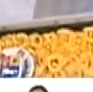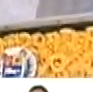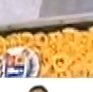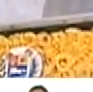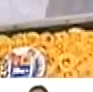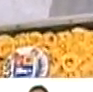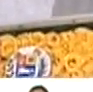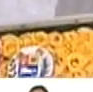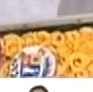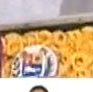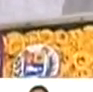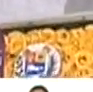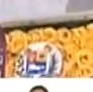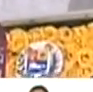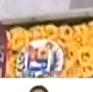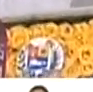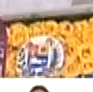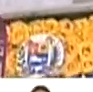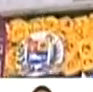la referencia,